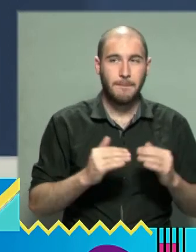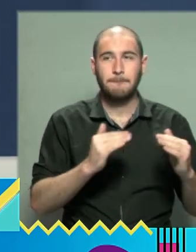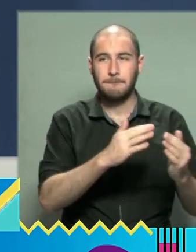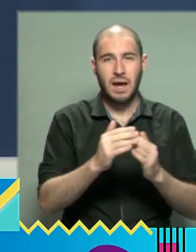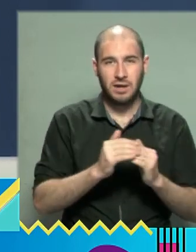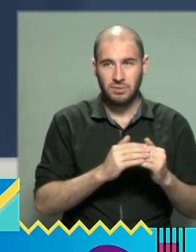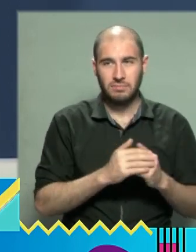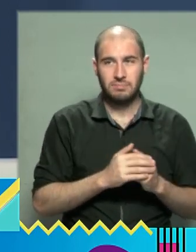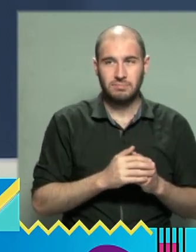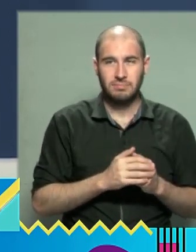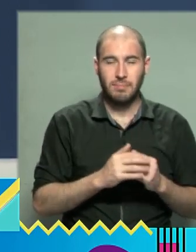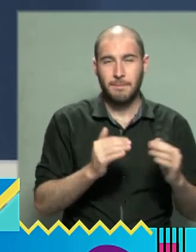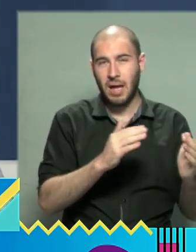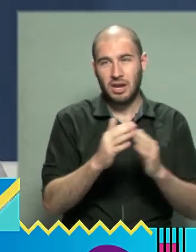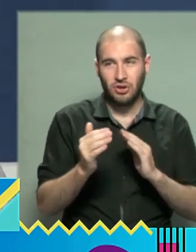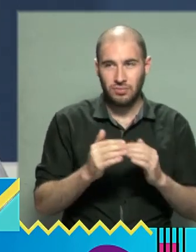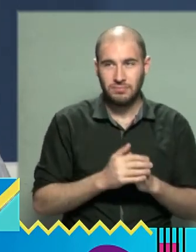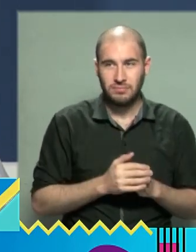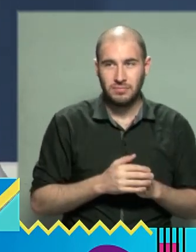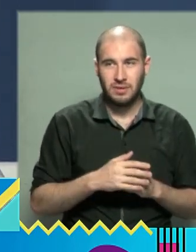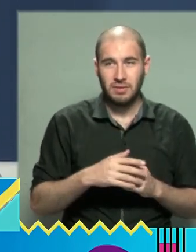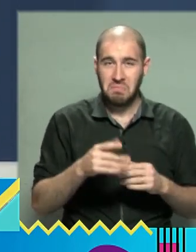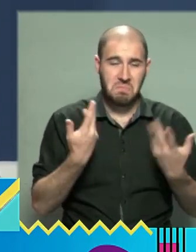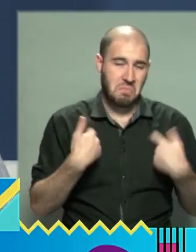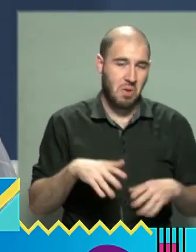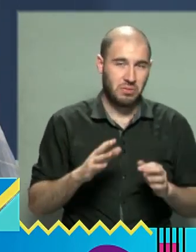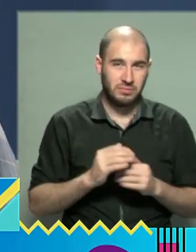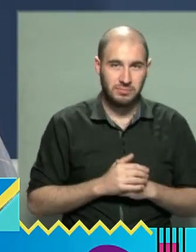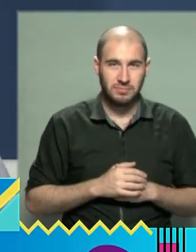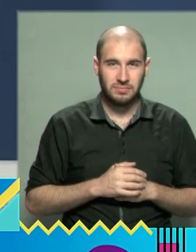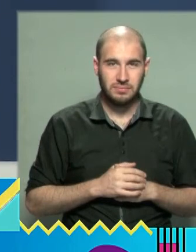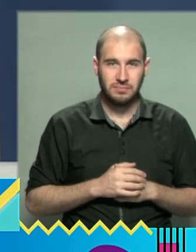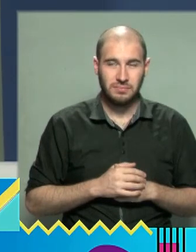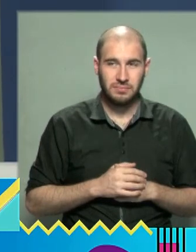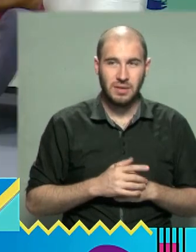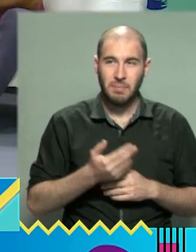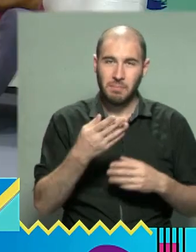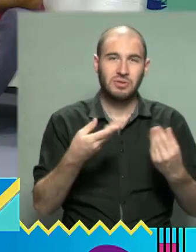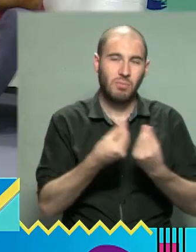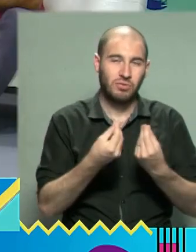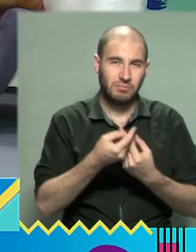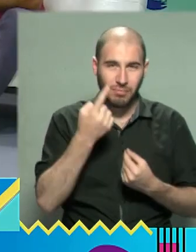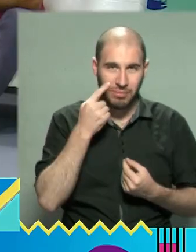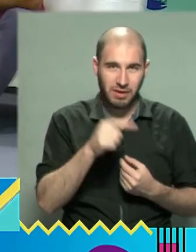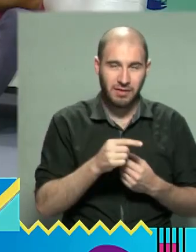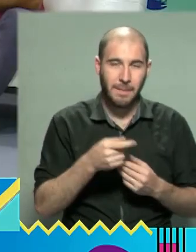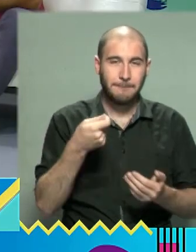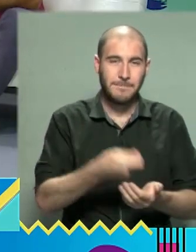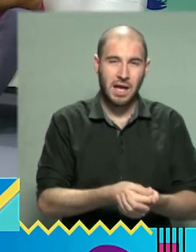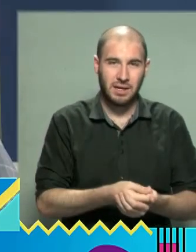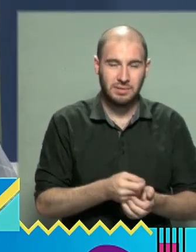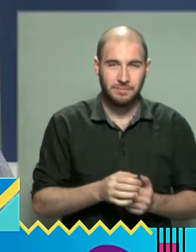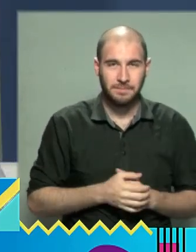de un lugar de residencia común, digamos, donde residen la mayoría de las personas, estaría